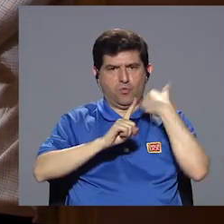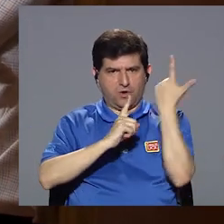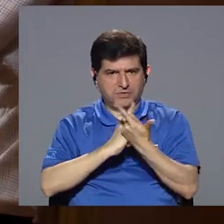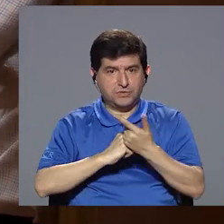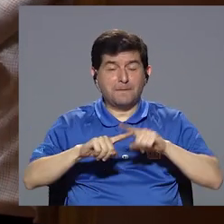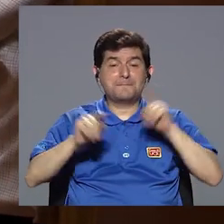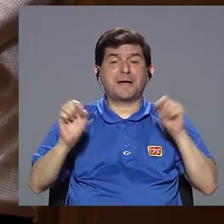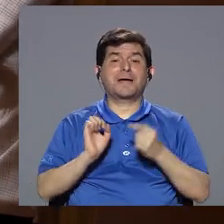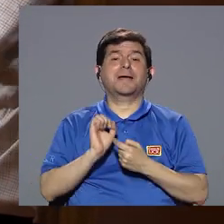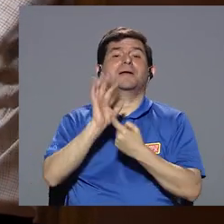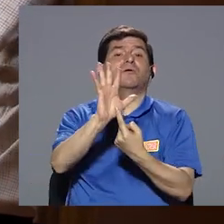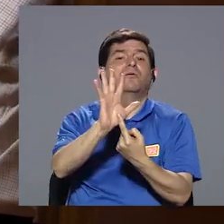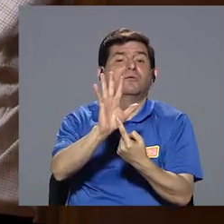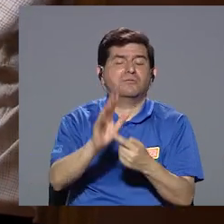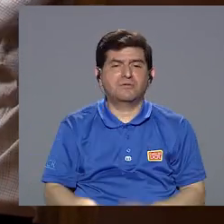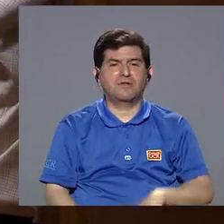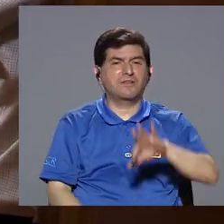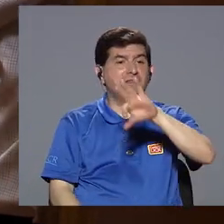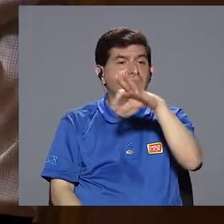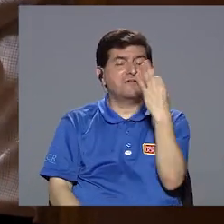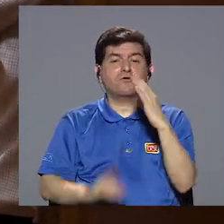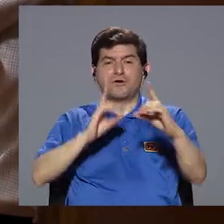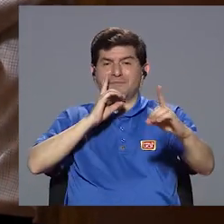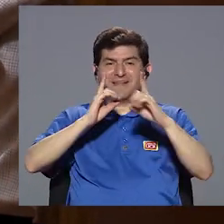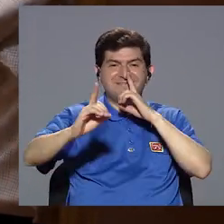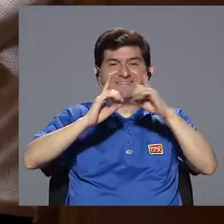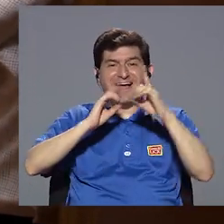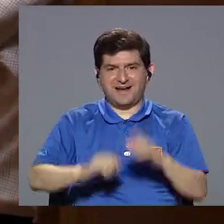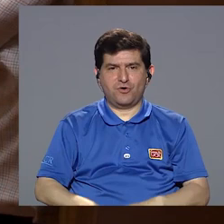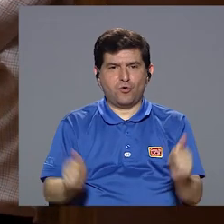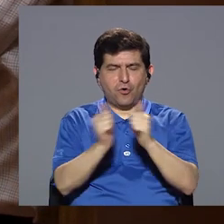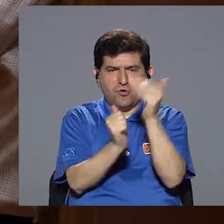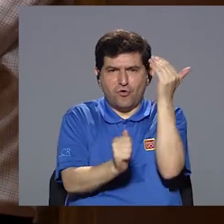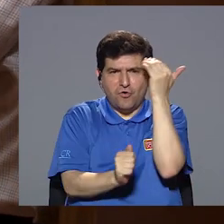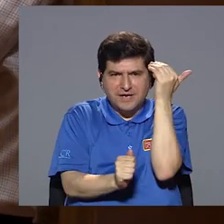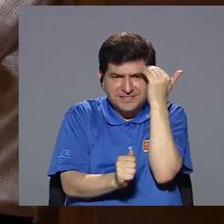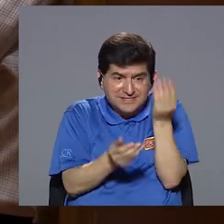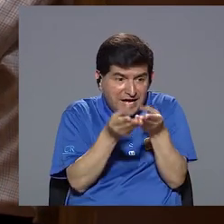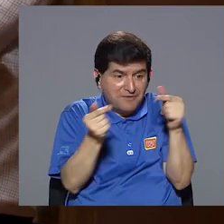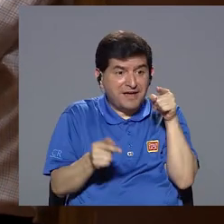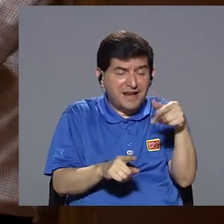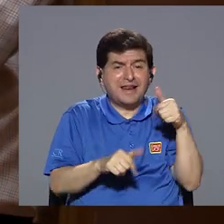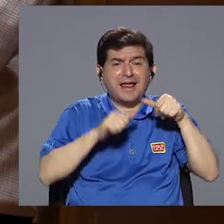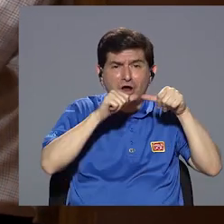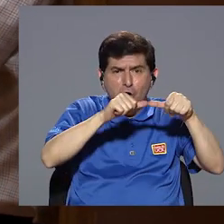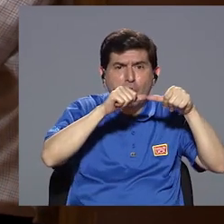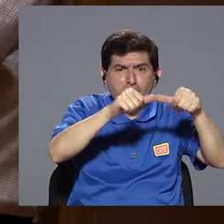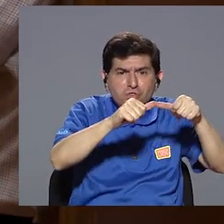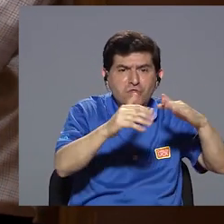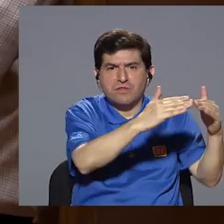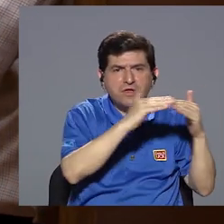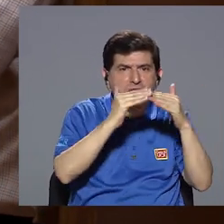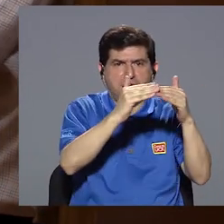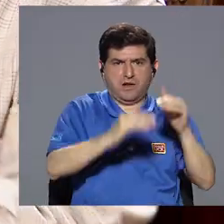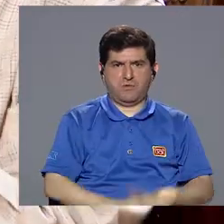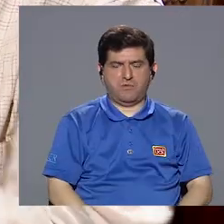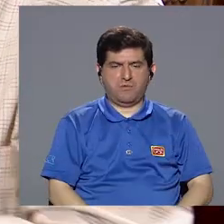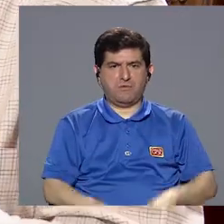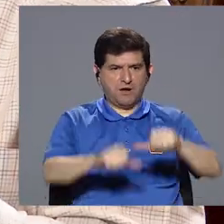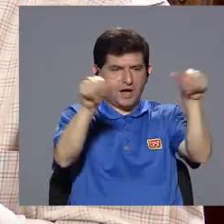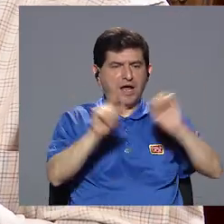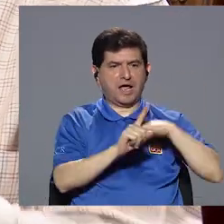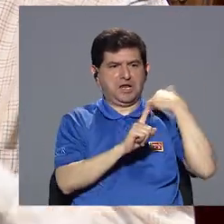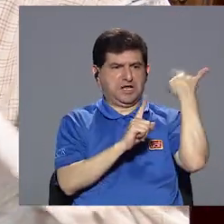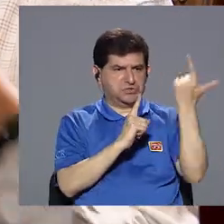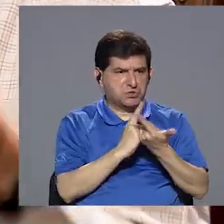pero esa proyección se hace de una manera dialógica con los saberes generados constantemente en las comunidades en